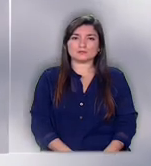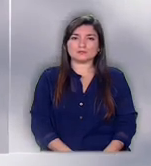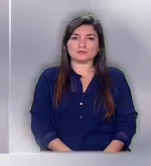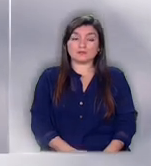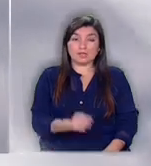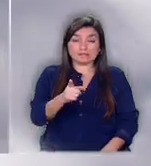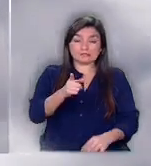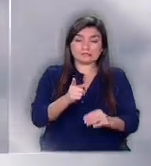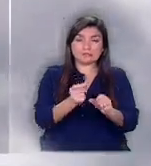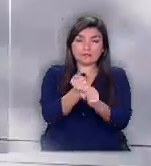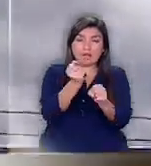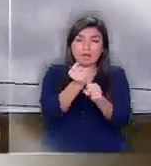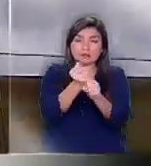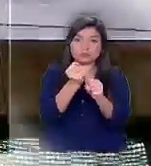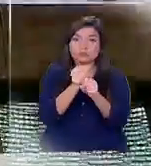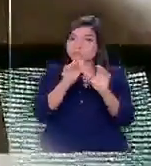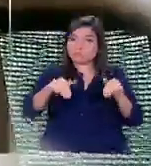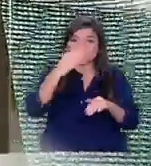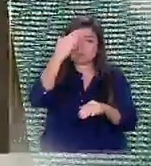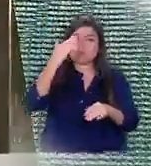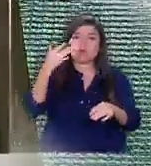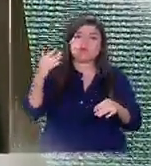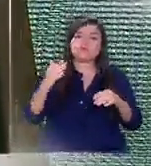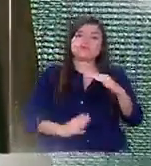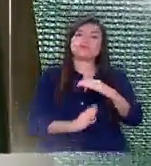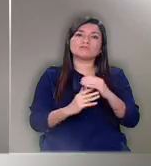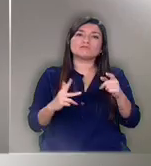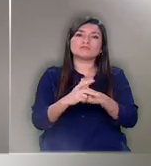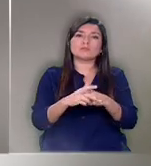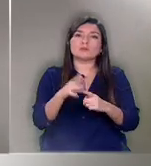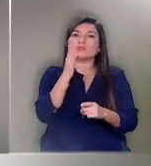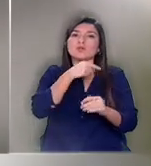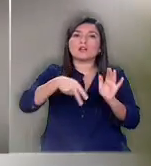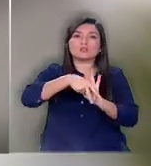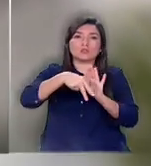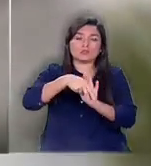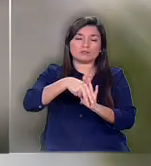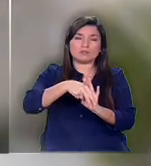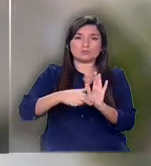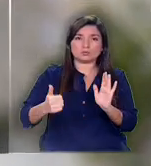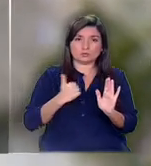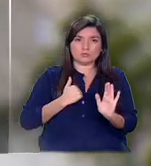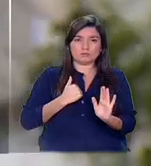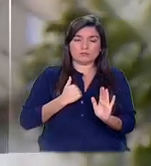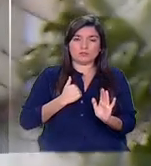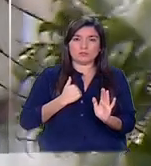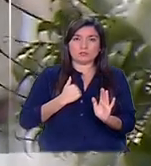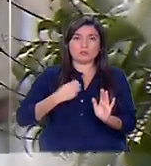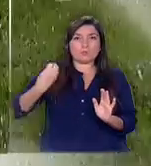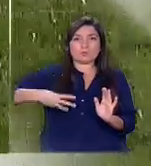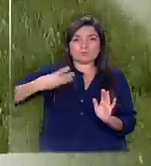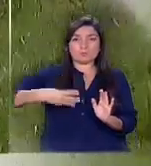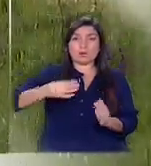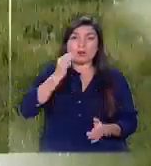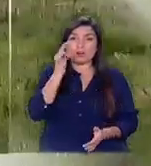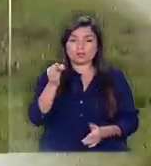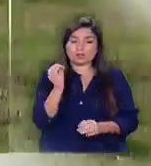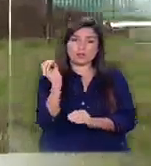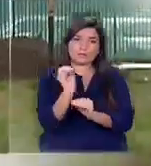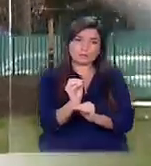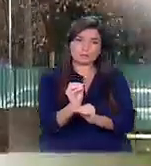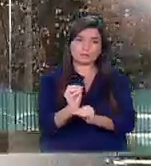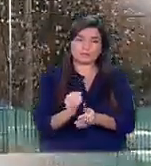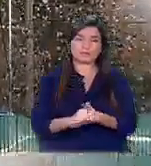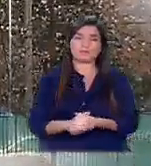Dichas obras fueron paralizadas ese mismo día, pues no cumplían con las normas de mitigación, informaron desde el municipio de Las Condes. Nosotros denunciamos